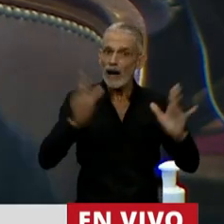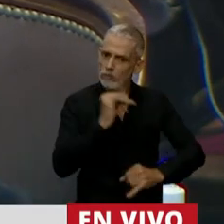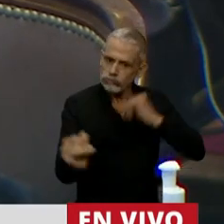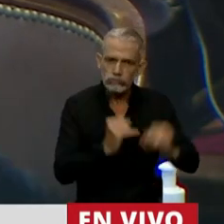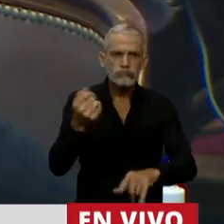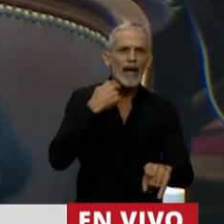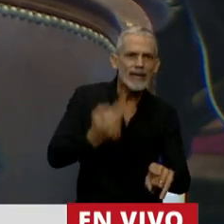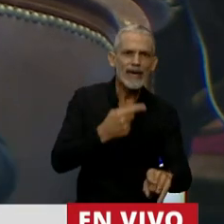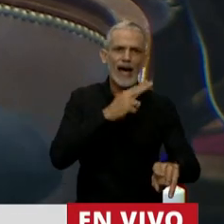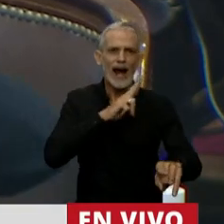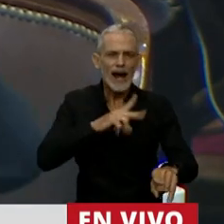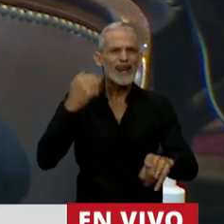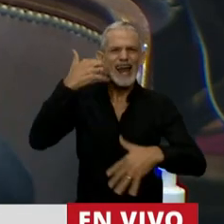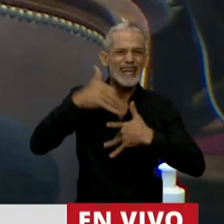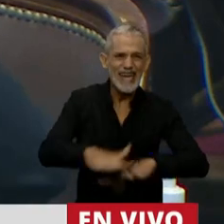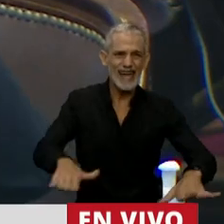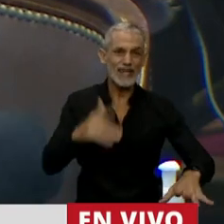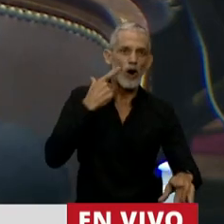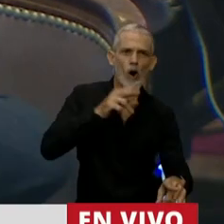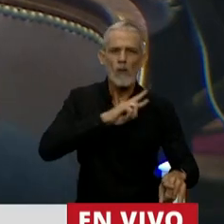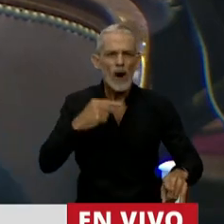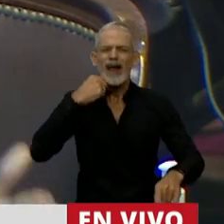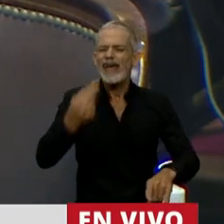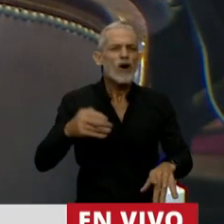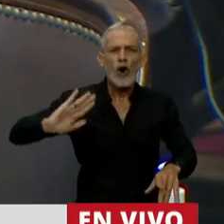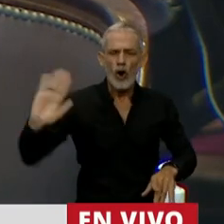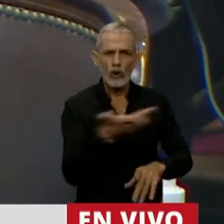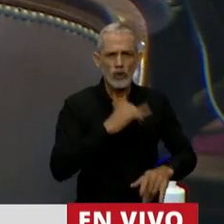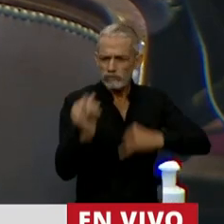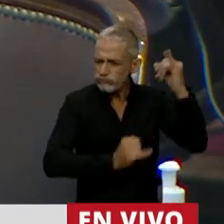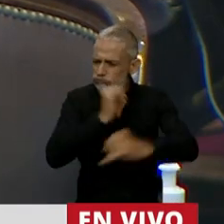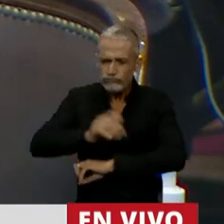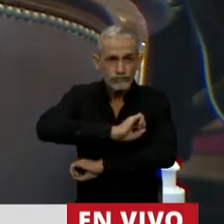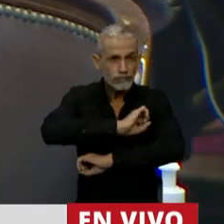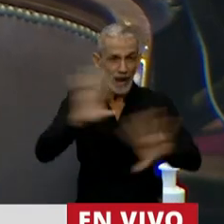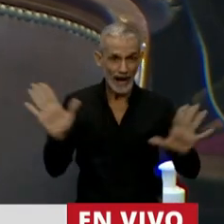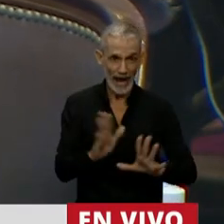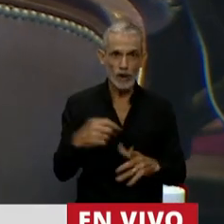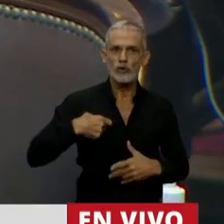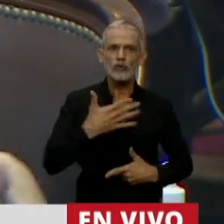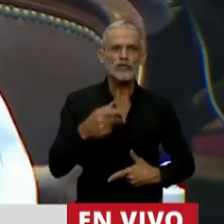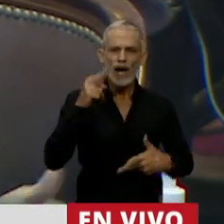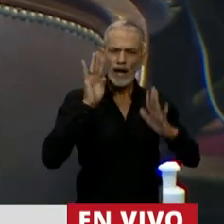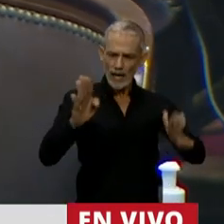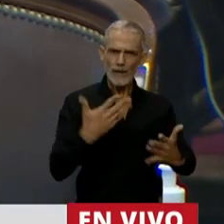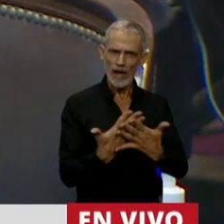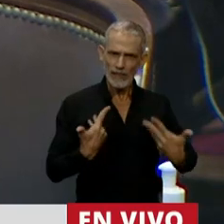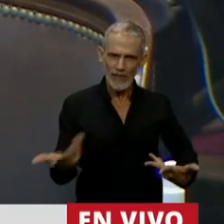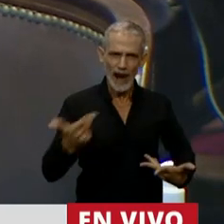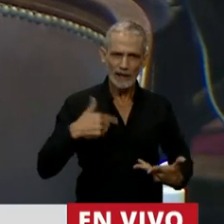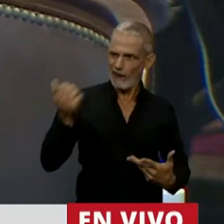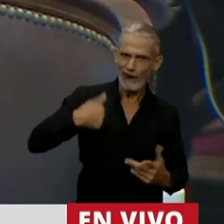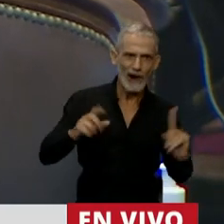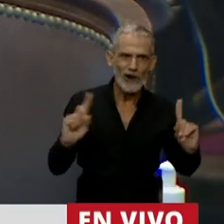con nuestras hijas, con nuestras nietas, con nuestros nietos, con nuestros hijos, con la sociedad toda. Una sociedad que mire de frente lo que le sucede, una sociedad que no nos